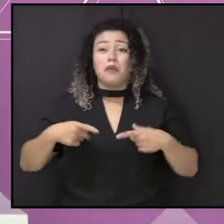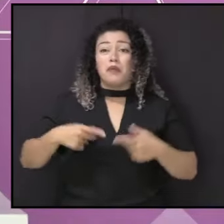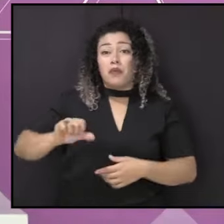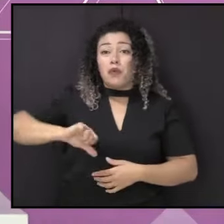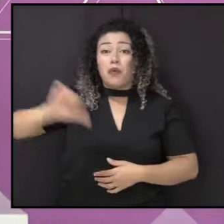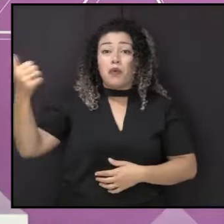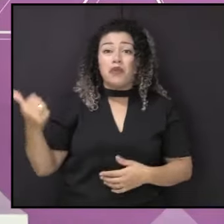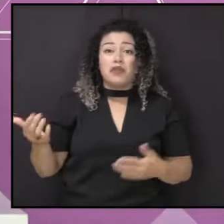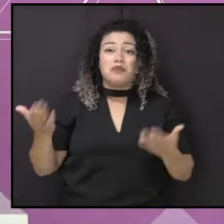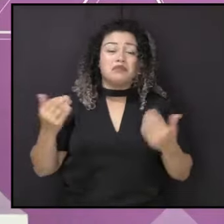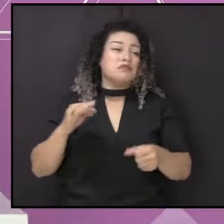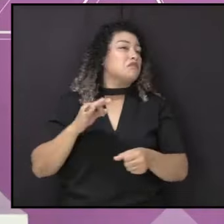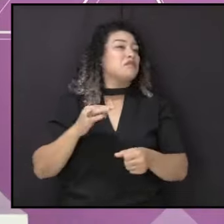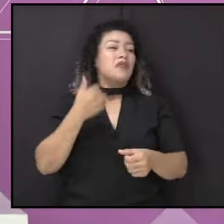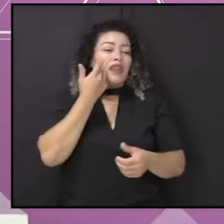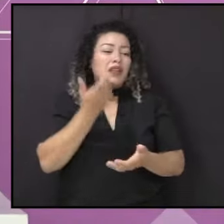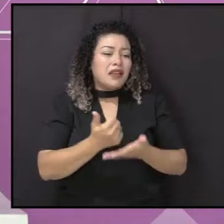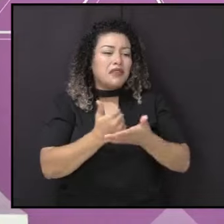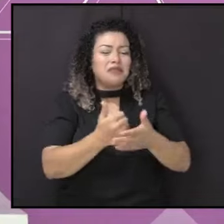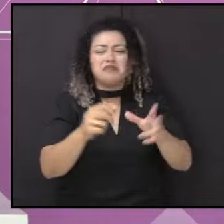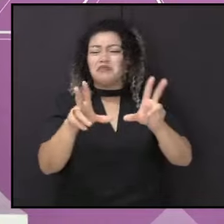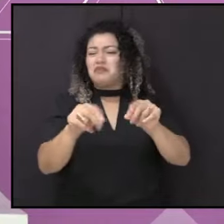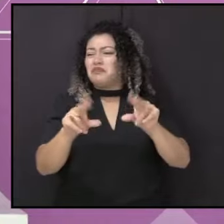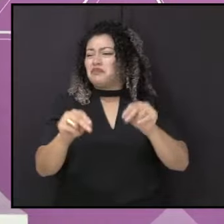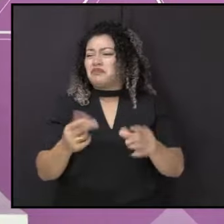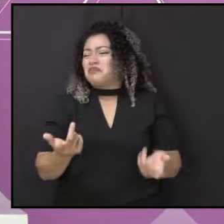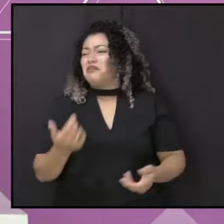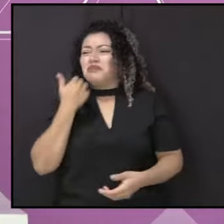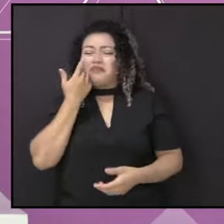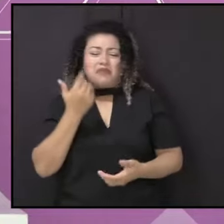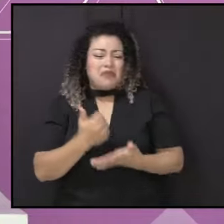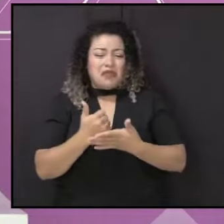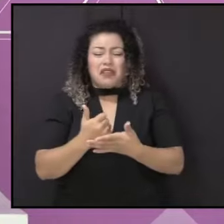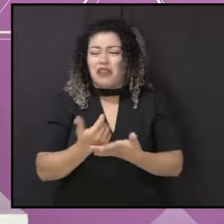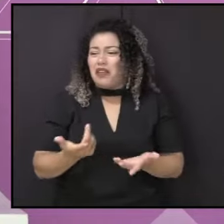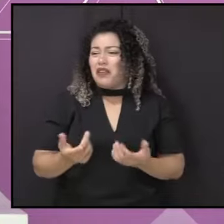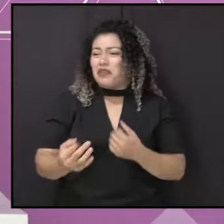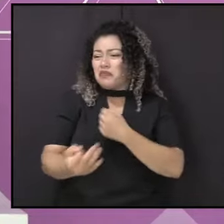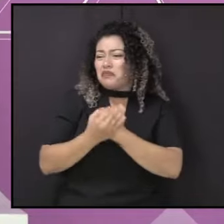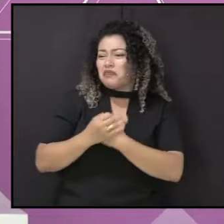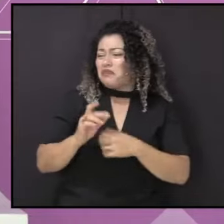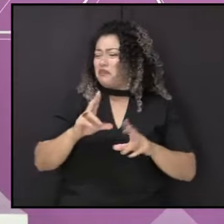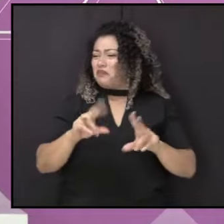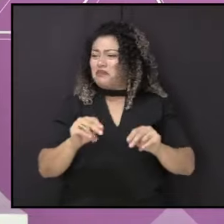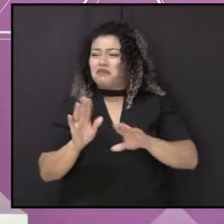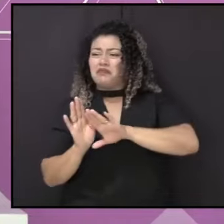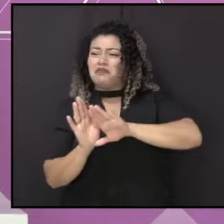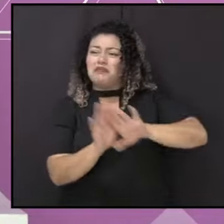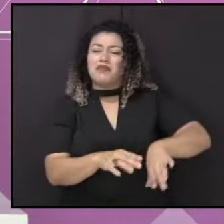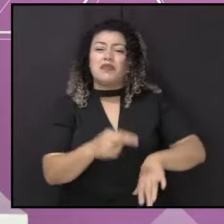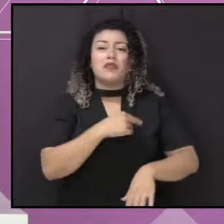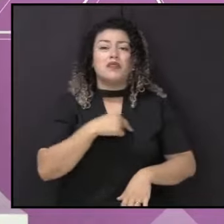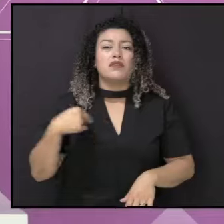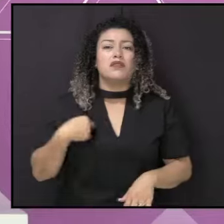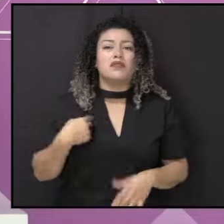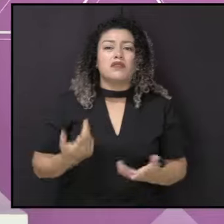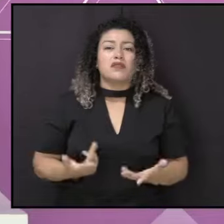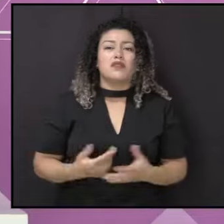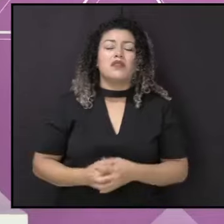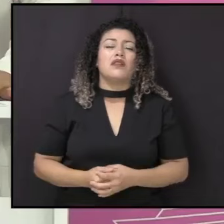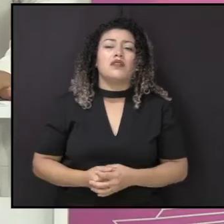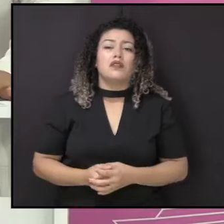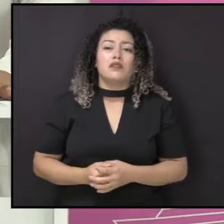mismos y no queremos compartir nada. Hay un egoísmo total entre los seres humanos que estamos viviendo tal vez por la precariedad económica que